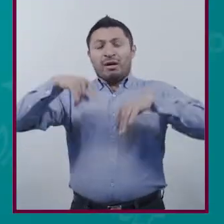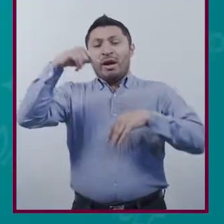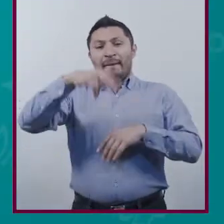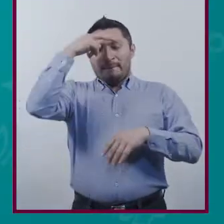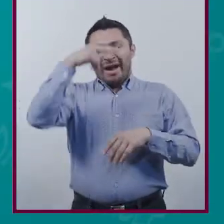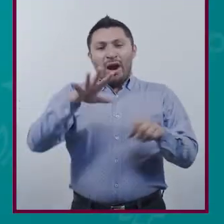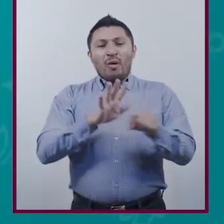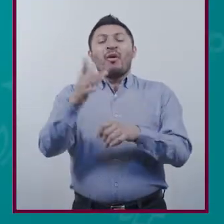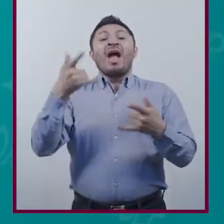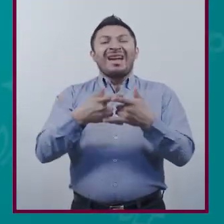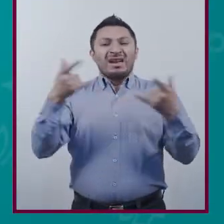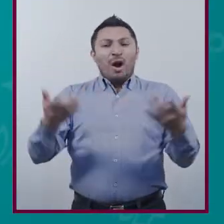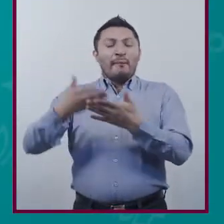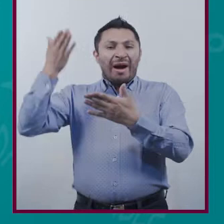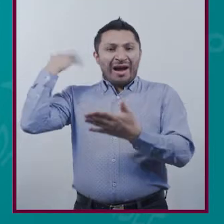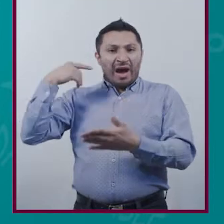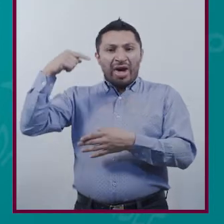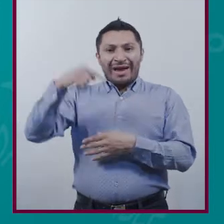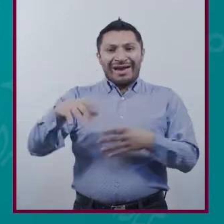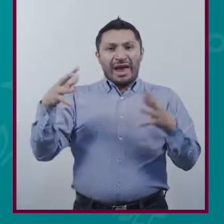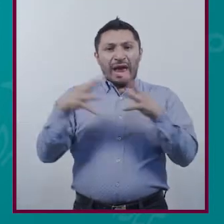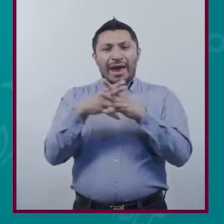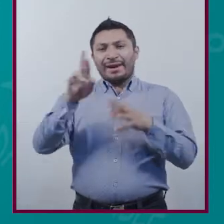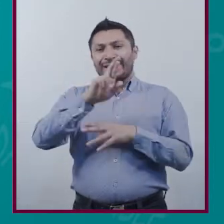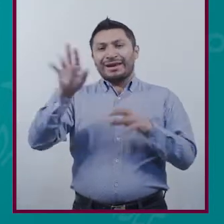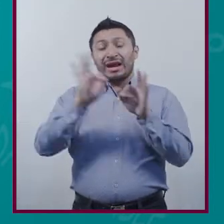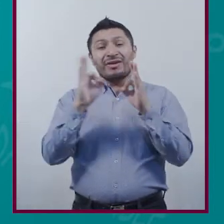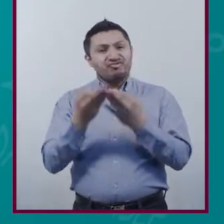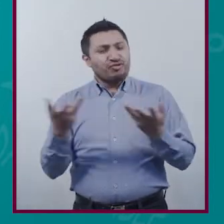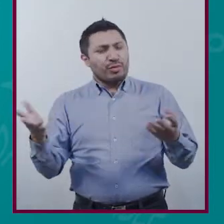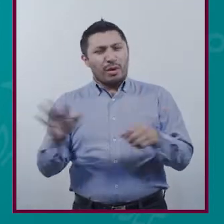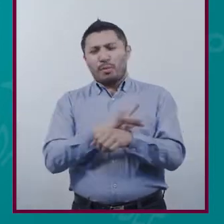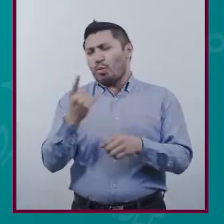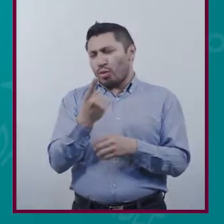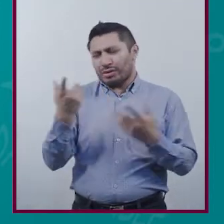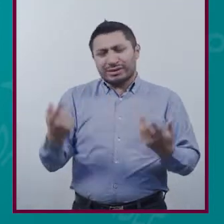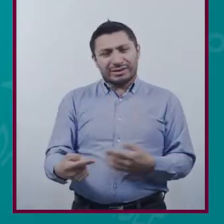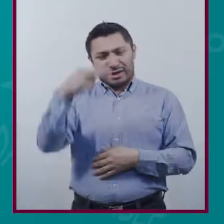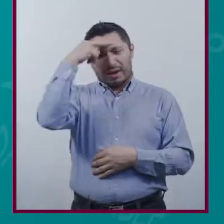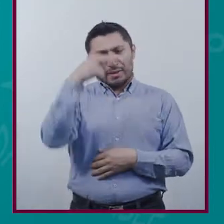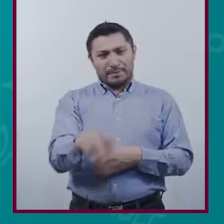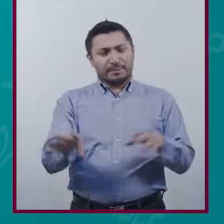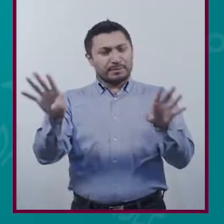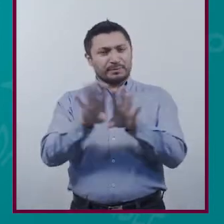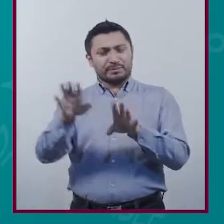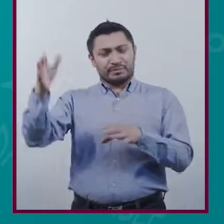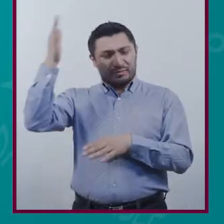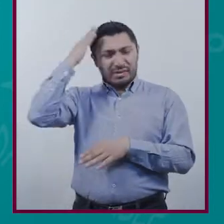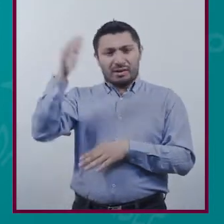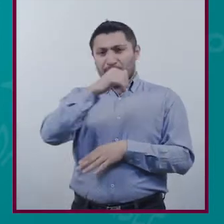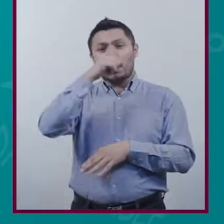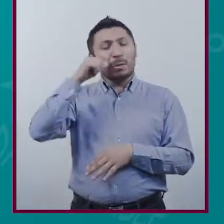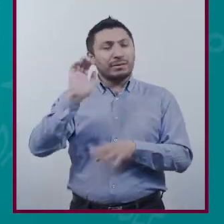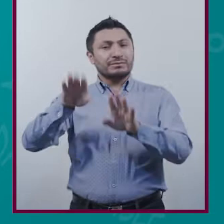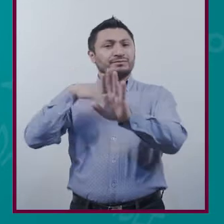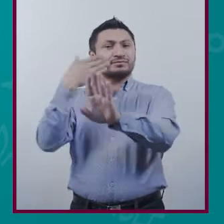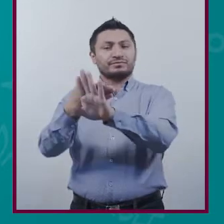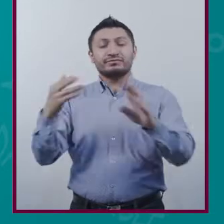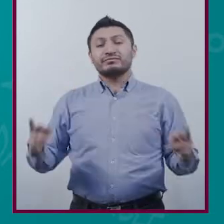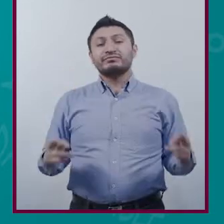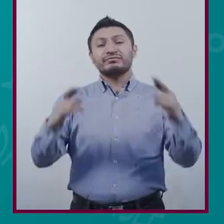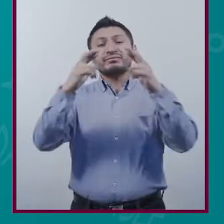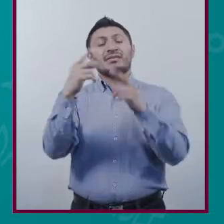la Guerra de Reforma? ¿Cómo se llevó a cabo? ¿Por qué se enfrentó el Estado mexicano, encabezado por Juárez, en contra de la Iglesia